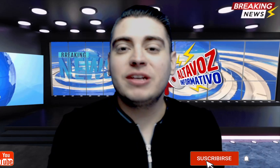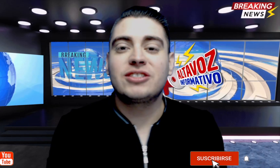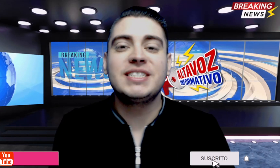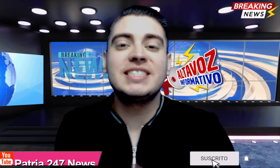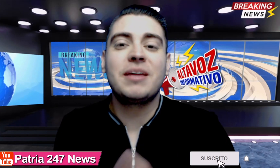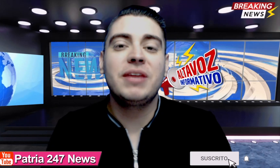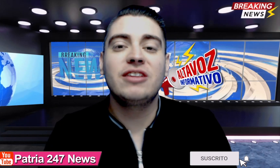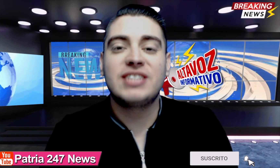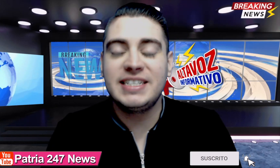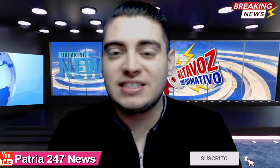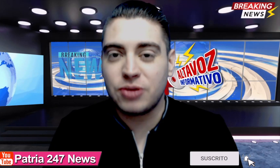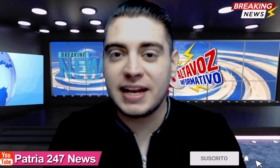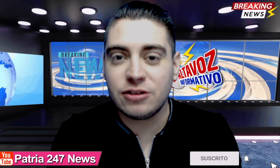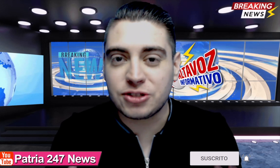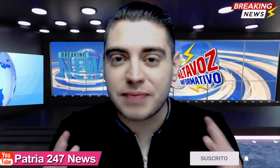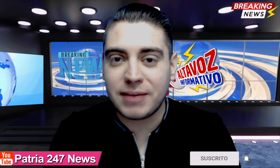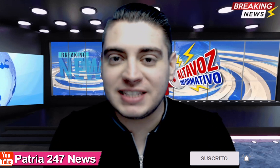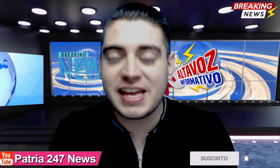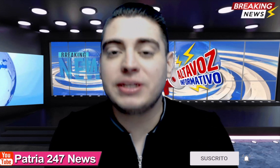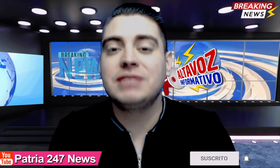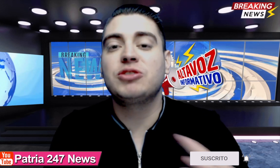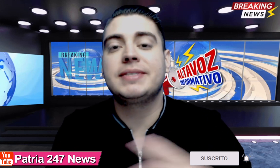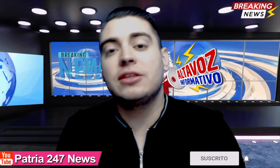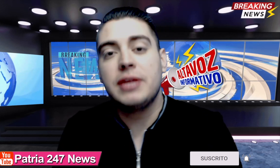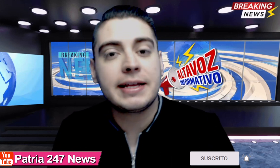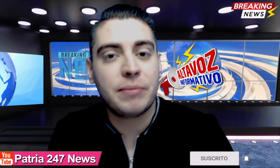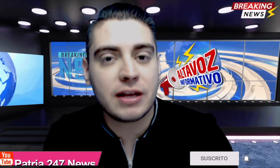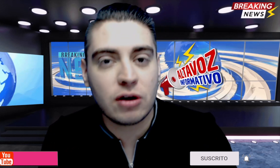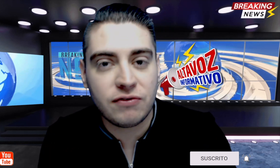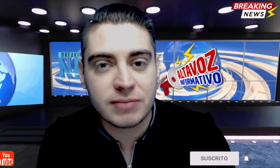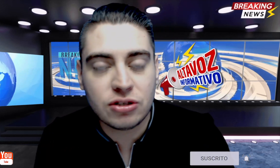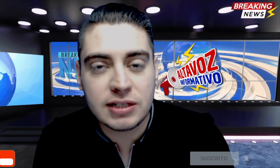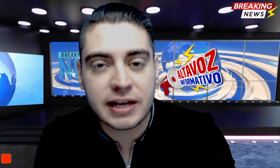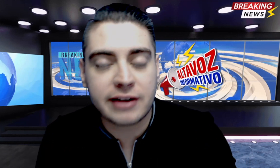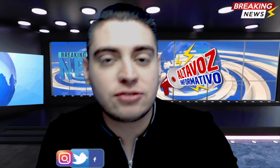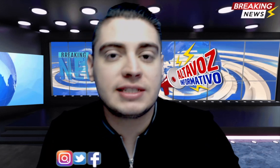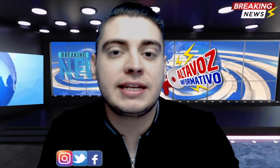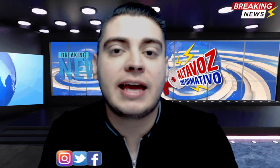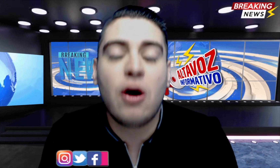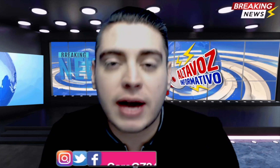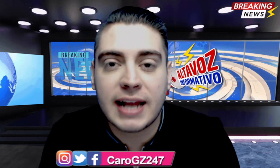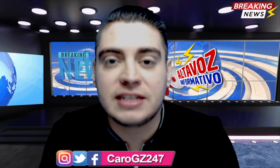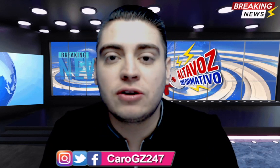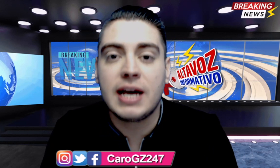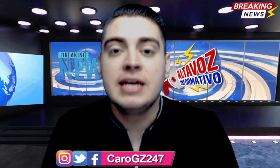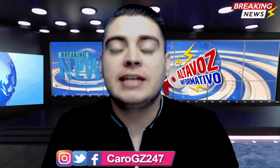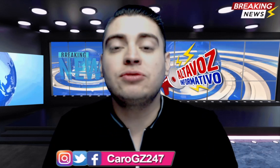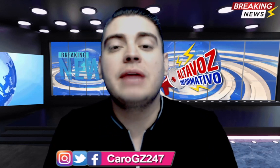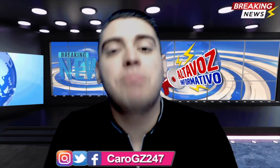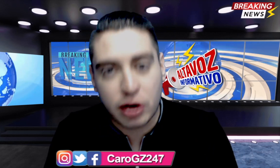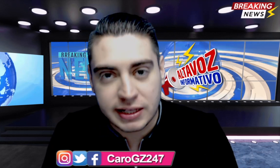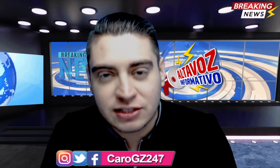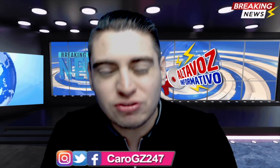Hola Qué tal amigos Cómo están Sean bienvenidos a este su canal yo soy Mike Valencia y ahora sí vamos pasando directamente con la información y es que resulta ser que ahora la señora